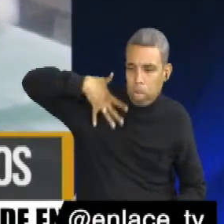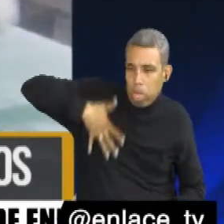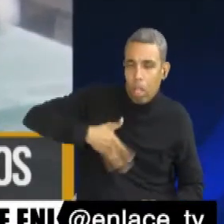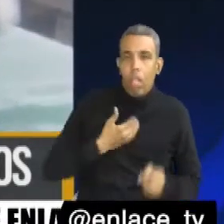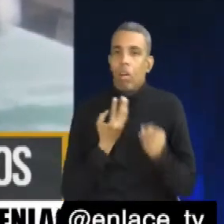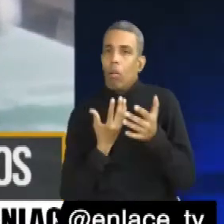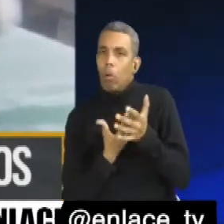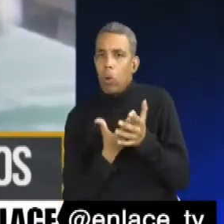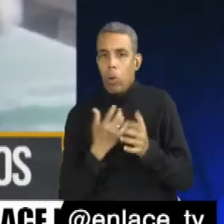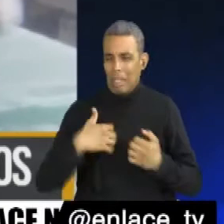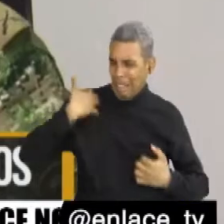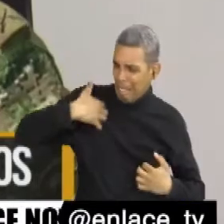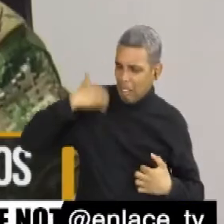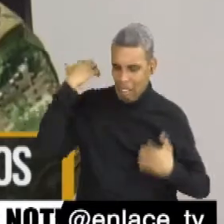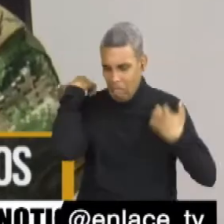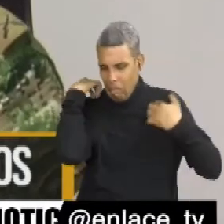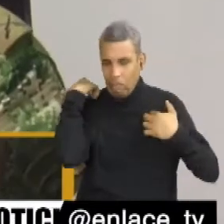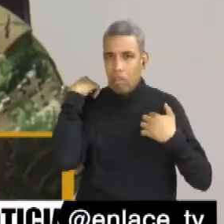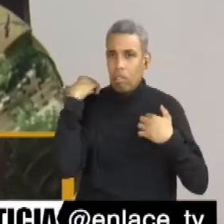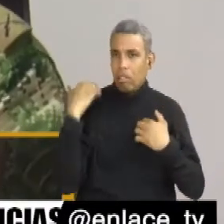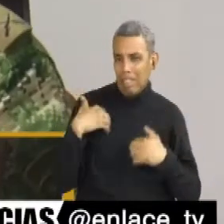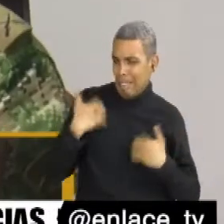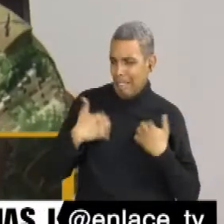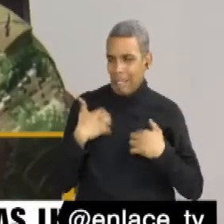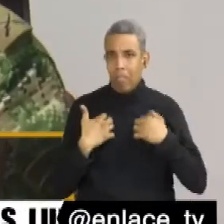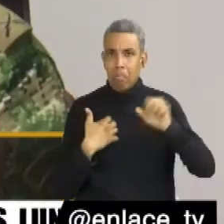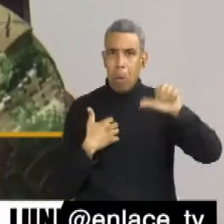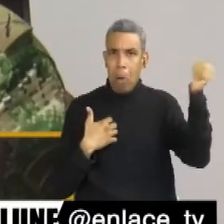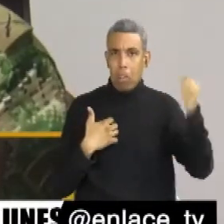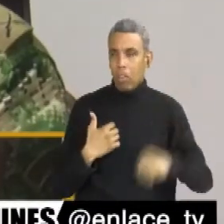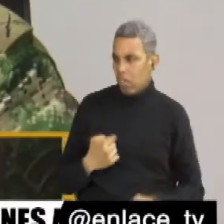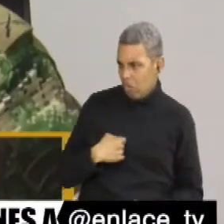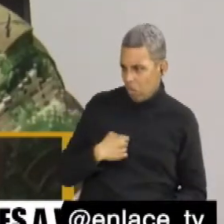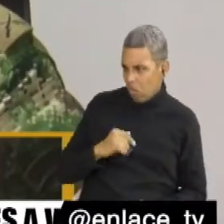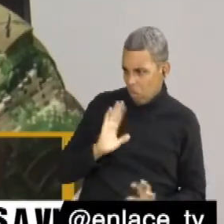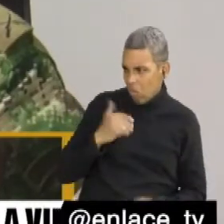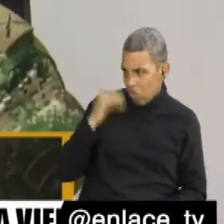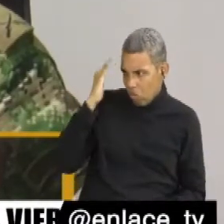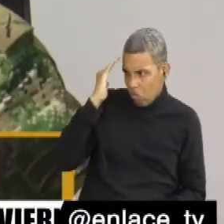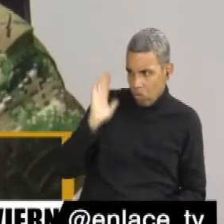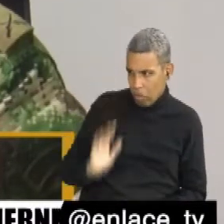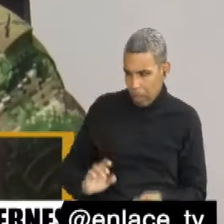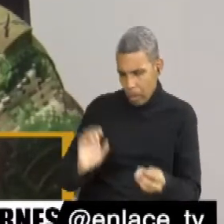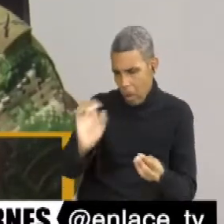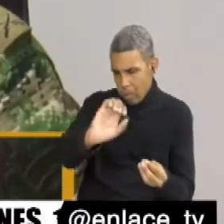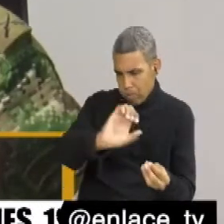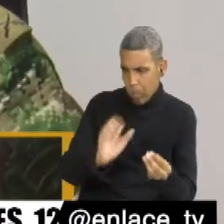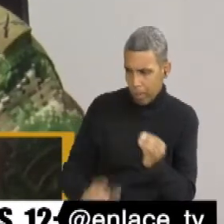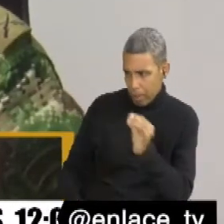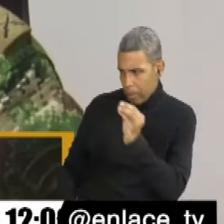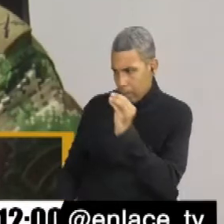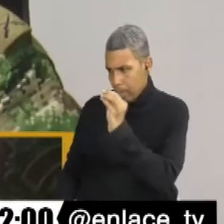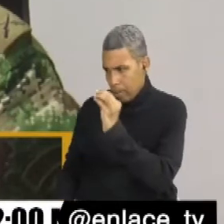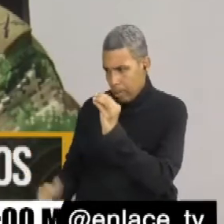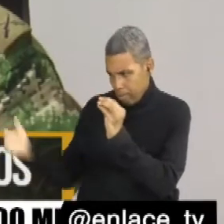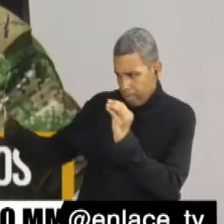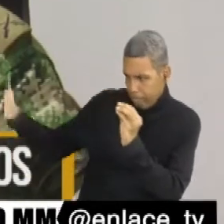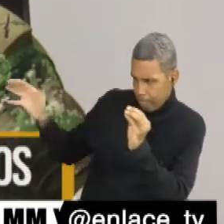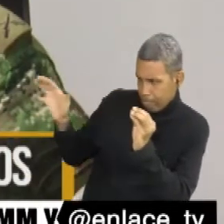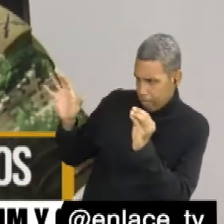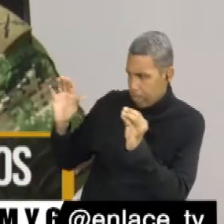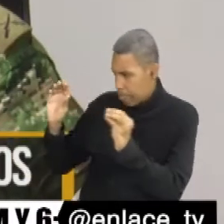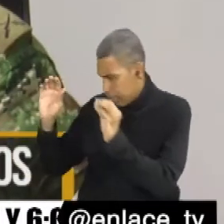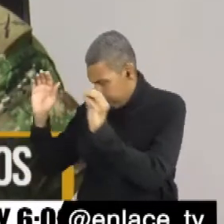pues decidió decirle que yo se los curo. Le echó un poquito más de lo normal de alcohol en el sector donde se encontraban ese salpullido y